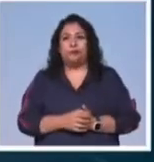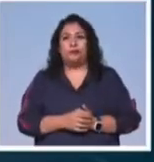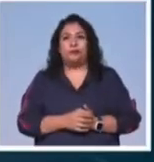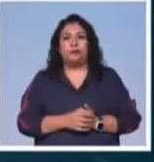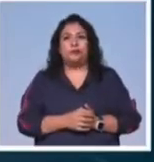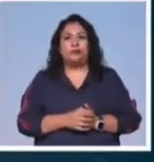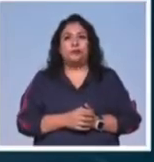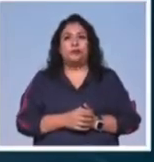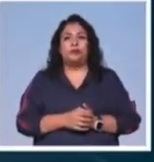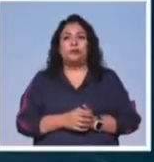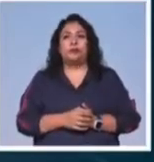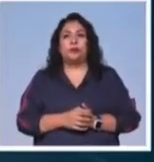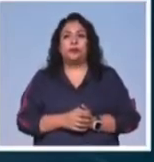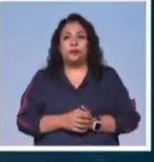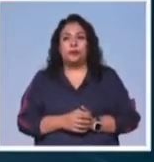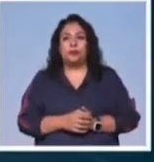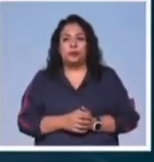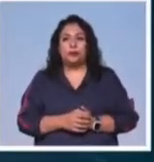Tusa.